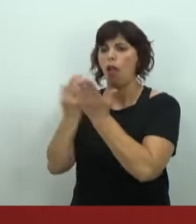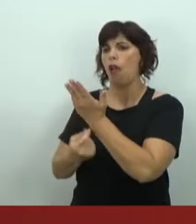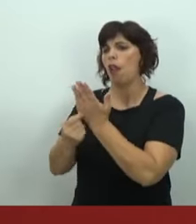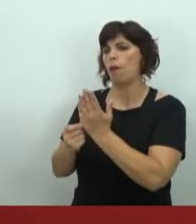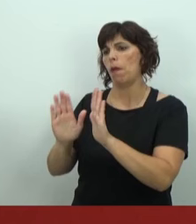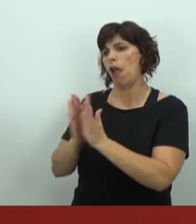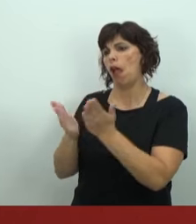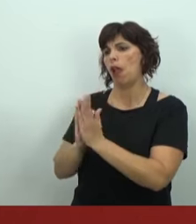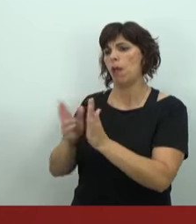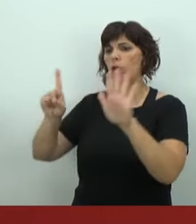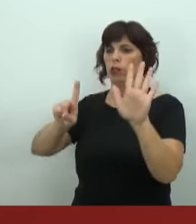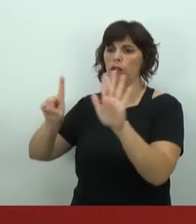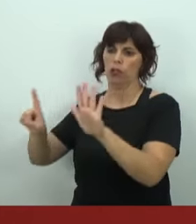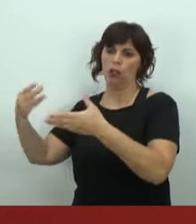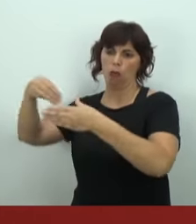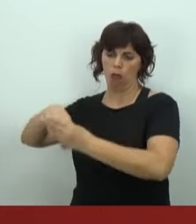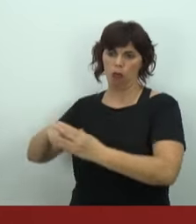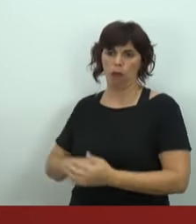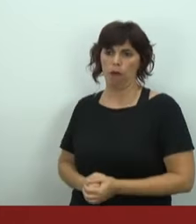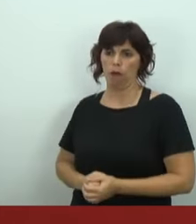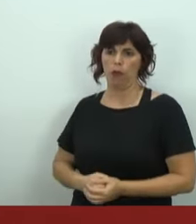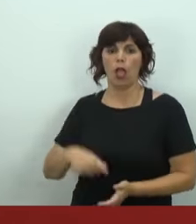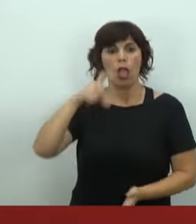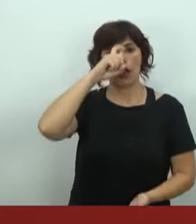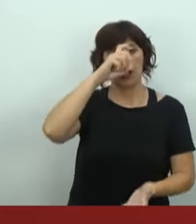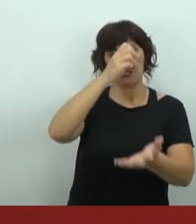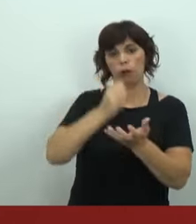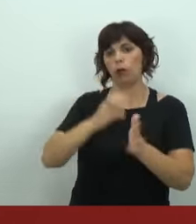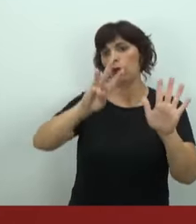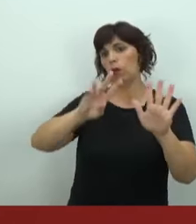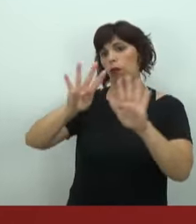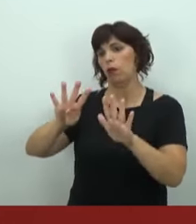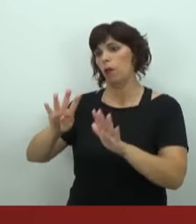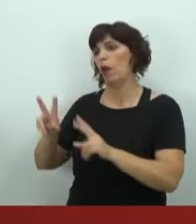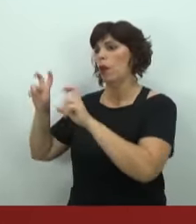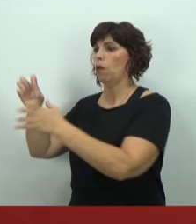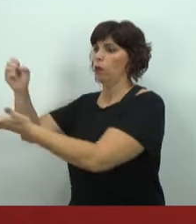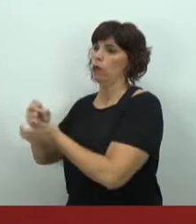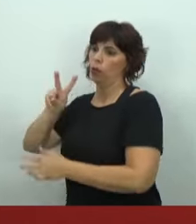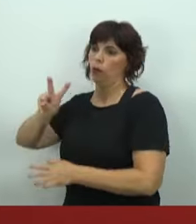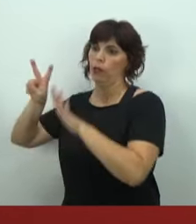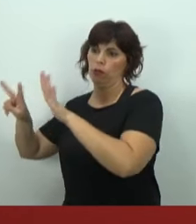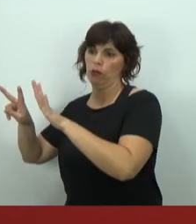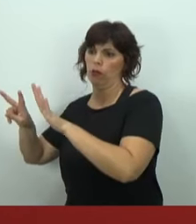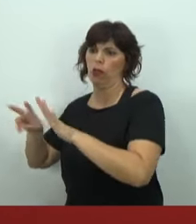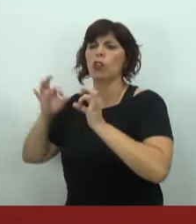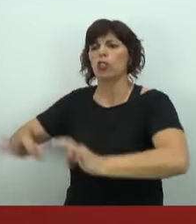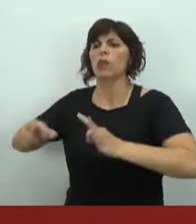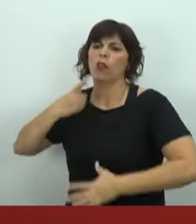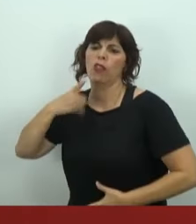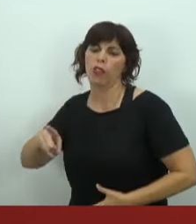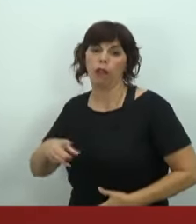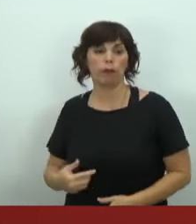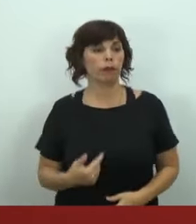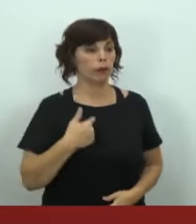66 libros? 39 en el Antiguo Testamento y 27 en el Nuevo. ¿Por qué? La razón